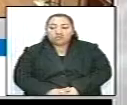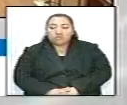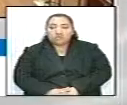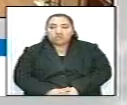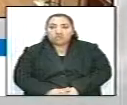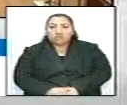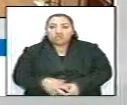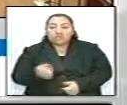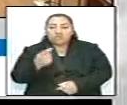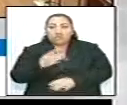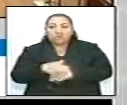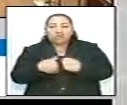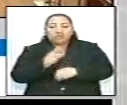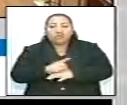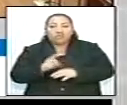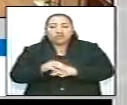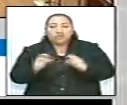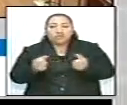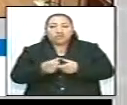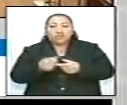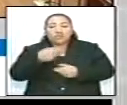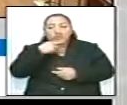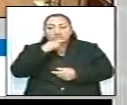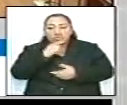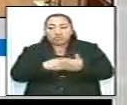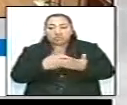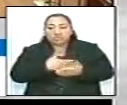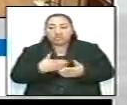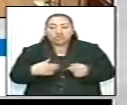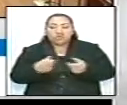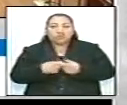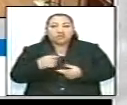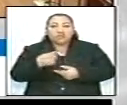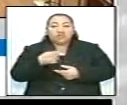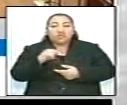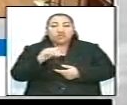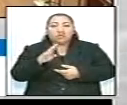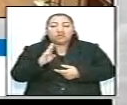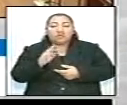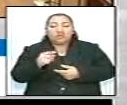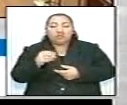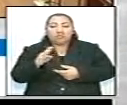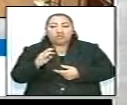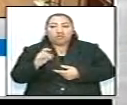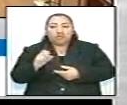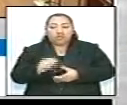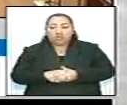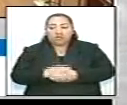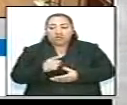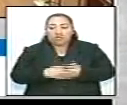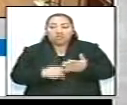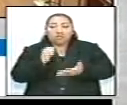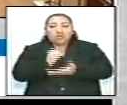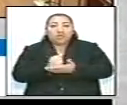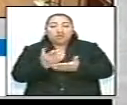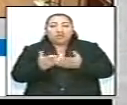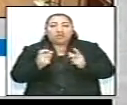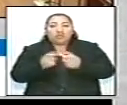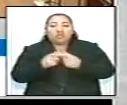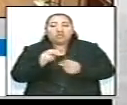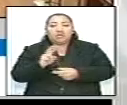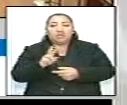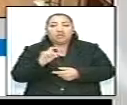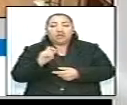Ahí veíamos el desarrollo de la Comisión de la Mujer que preside la congresista Gilbonio, donde se aprobó el pedido de la congresista